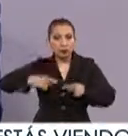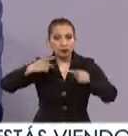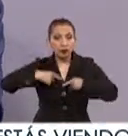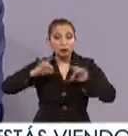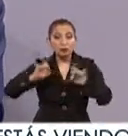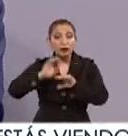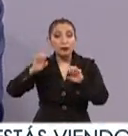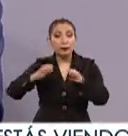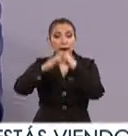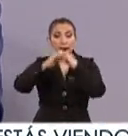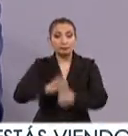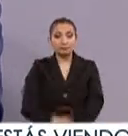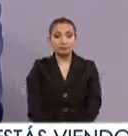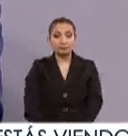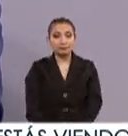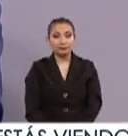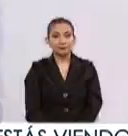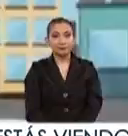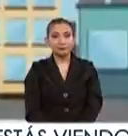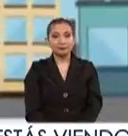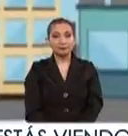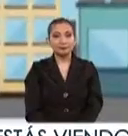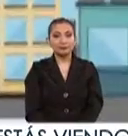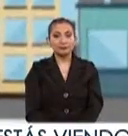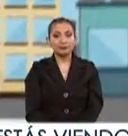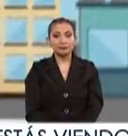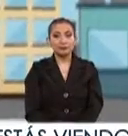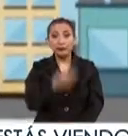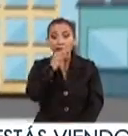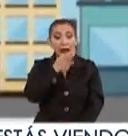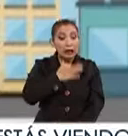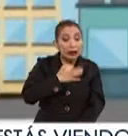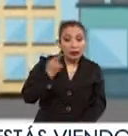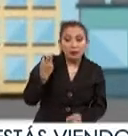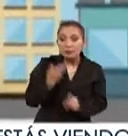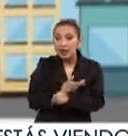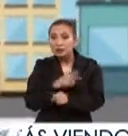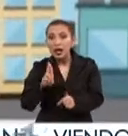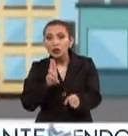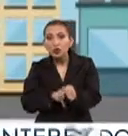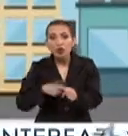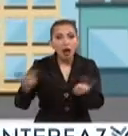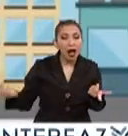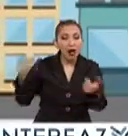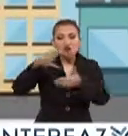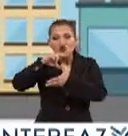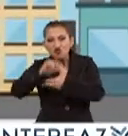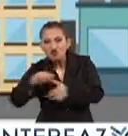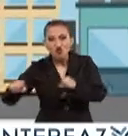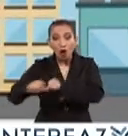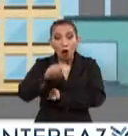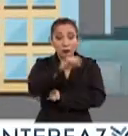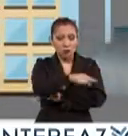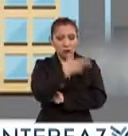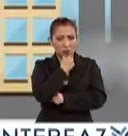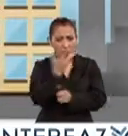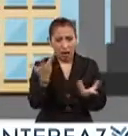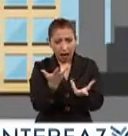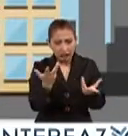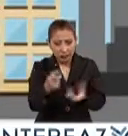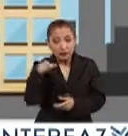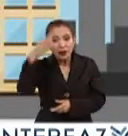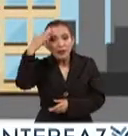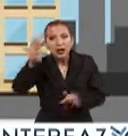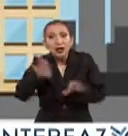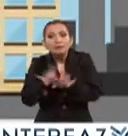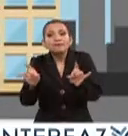población en caso de emergencias. Estar informados sobre los desastres naturales y los provocados por el hombre, así como